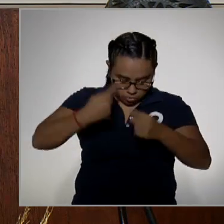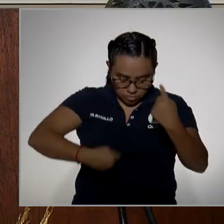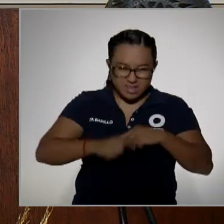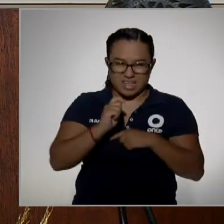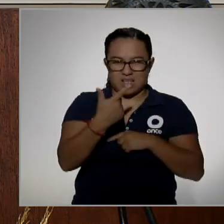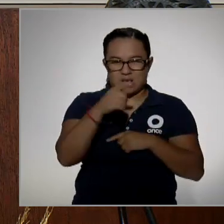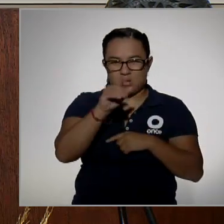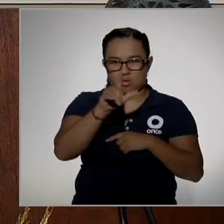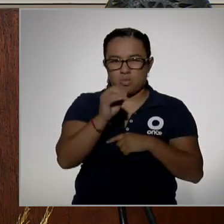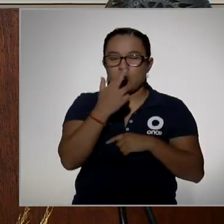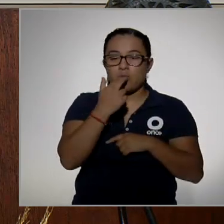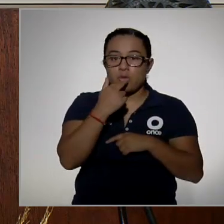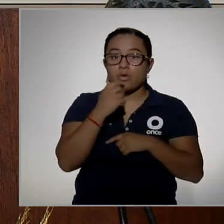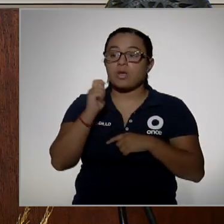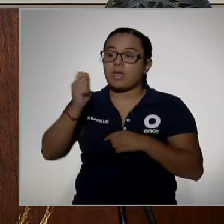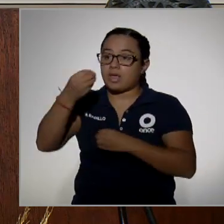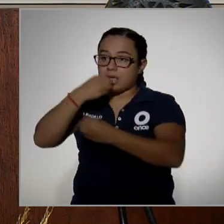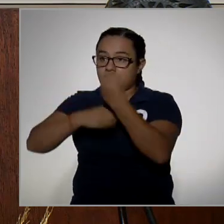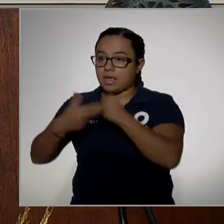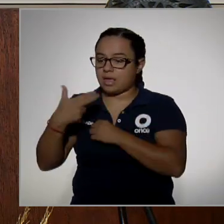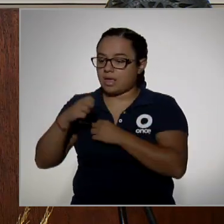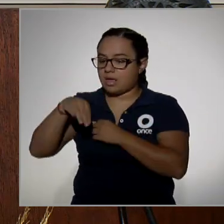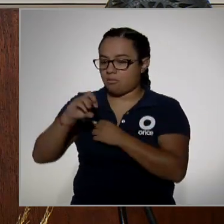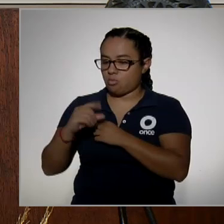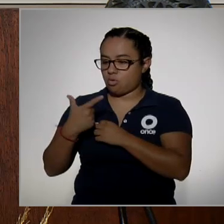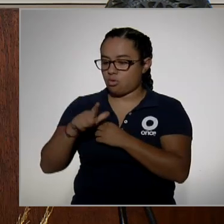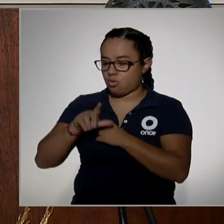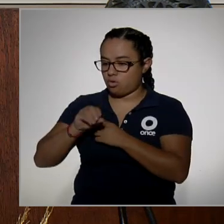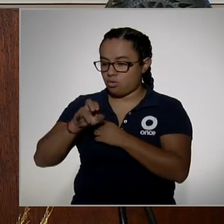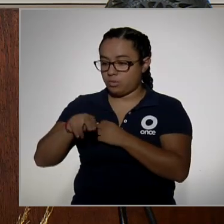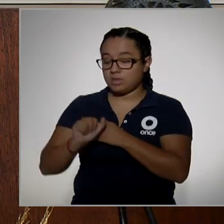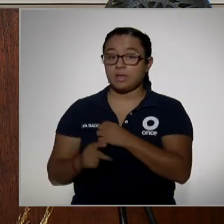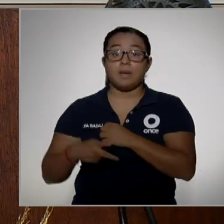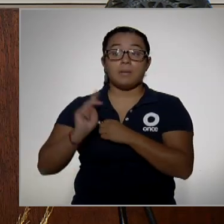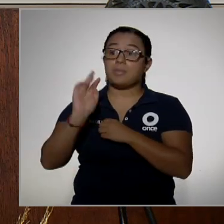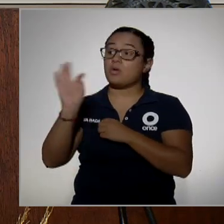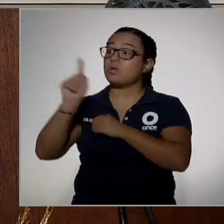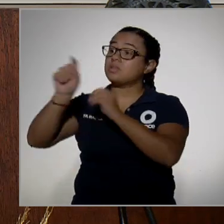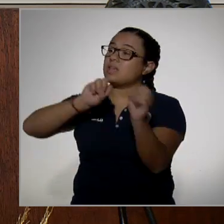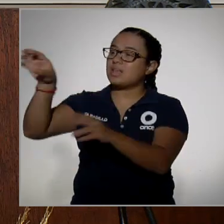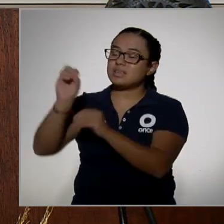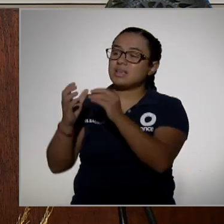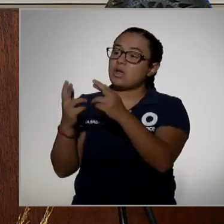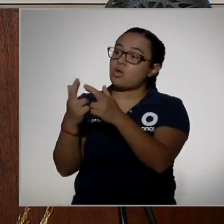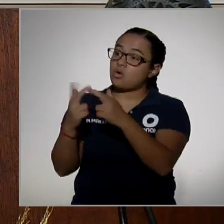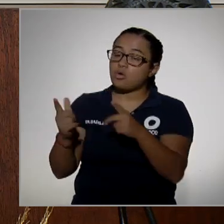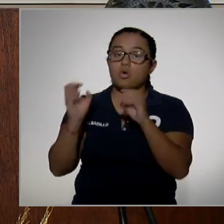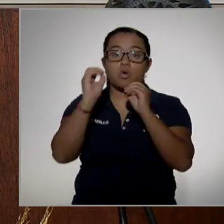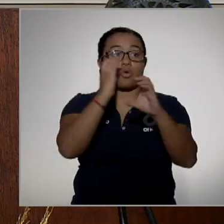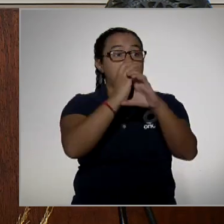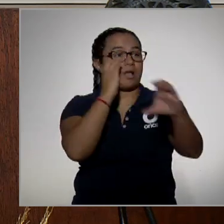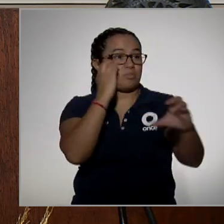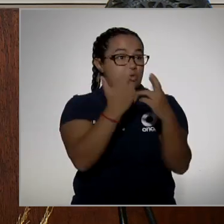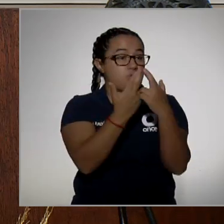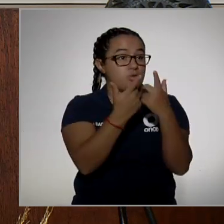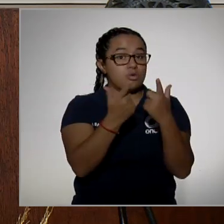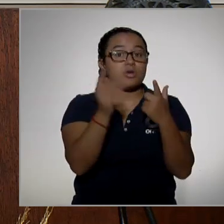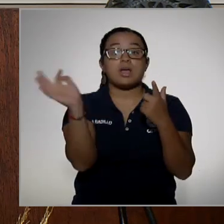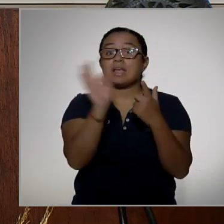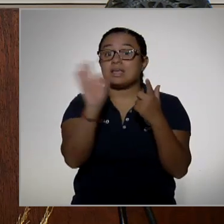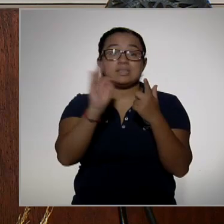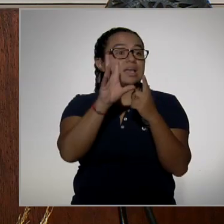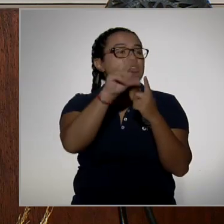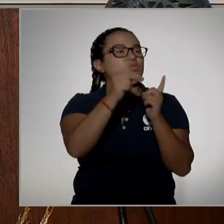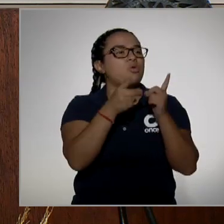y los alimentos serían la hemoglobina el almacén está descompuesto si el camión está descompuesto si no se entregan a tiempo los